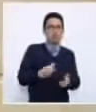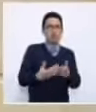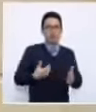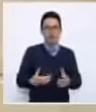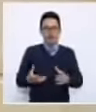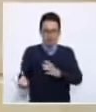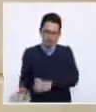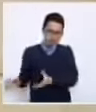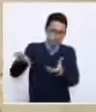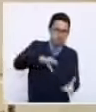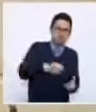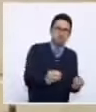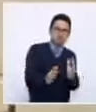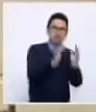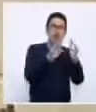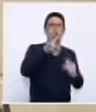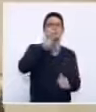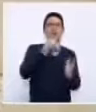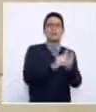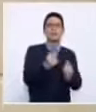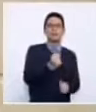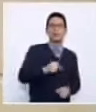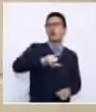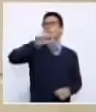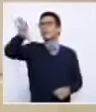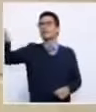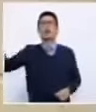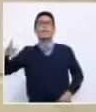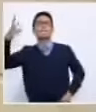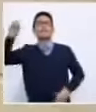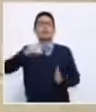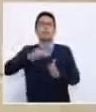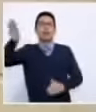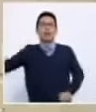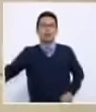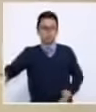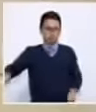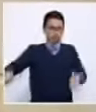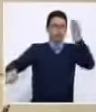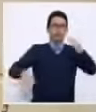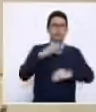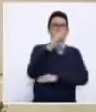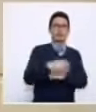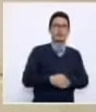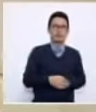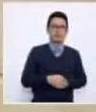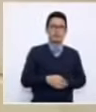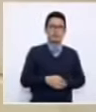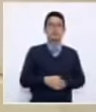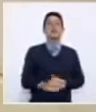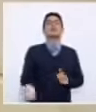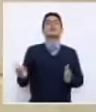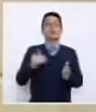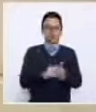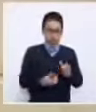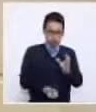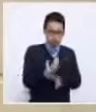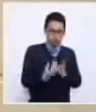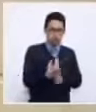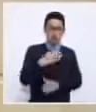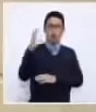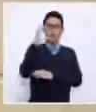abono acá en Colombia está sobre 80 mil pesos, mientras que en los países vecinos está en 20 mil. Entonces, otra vez digo, producir un kilo de comida en